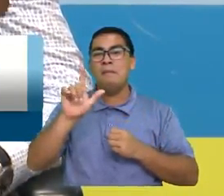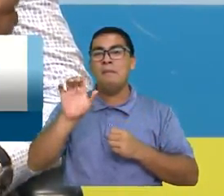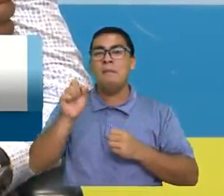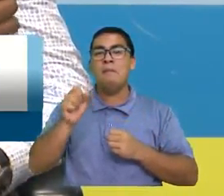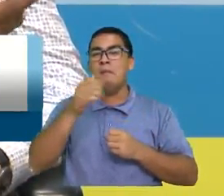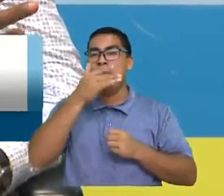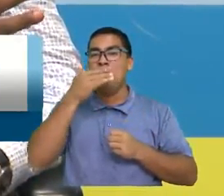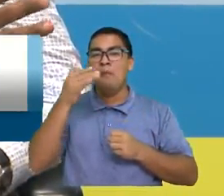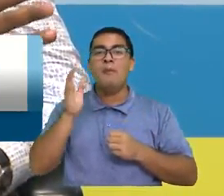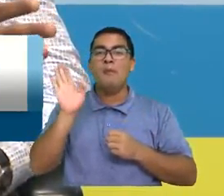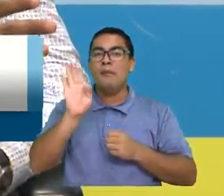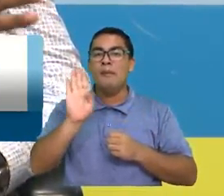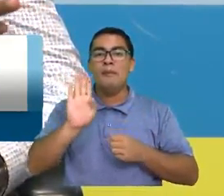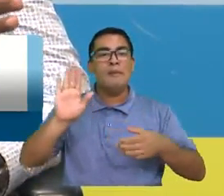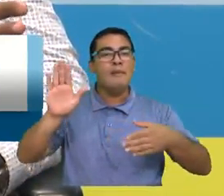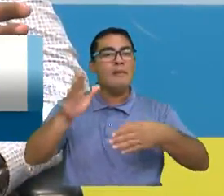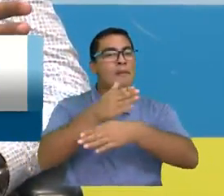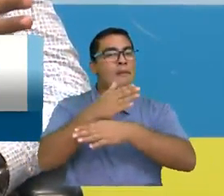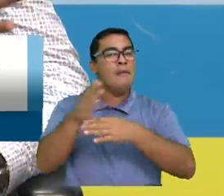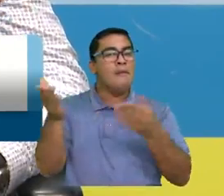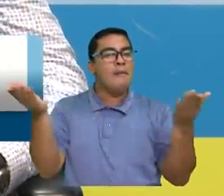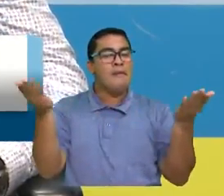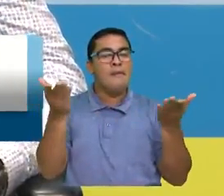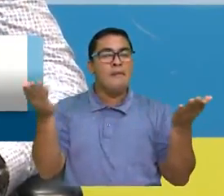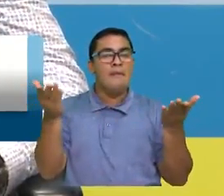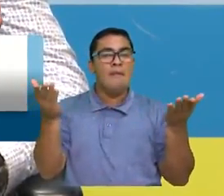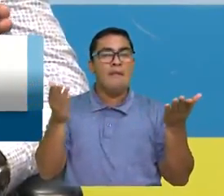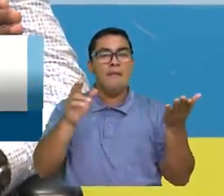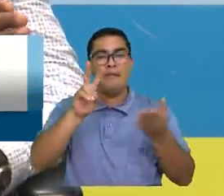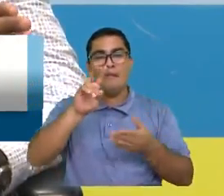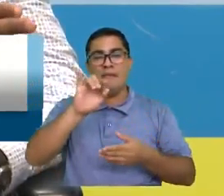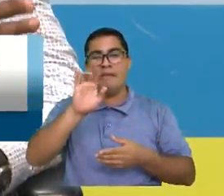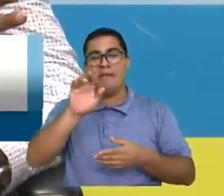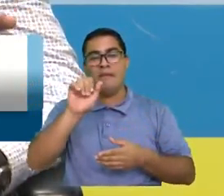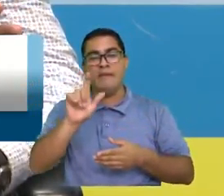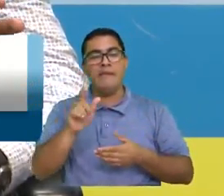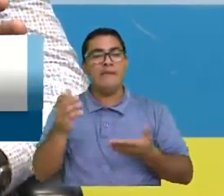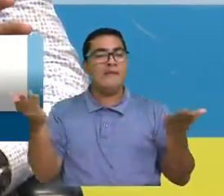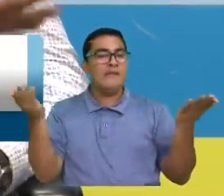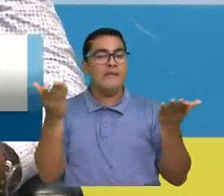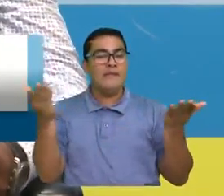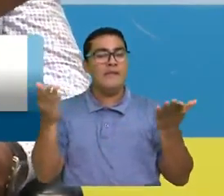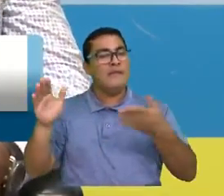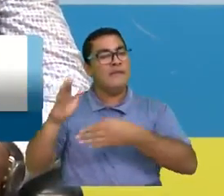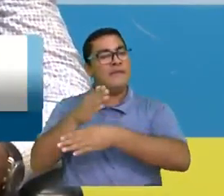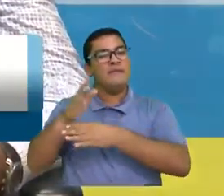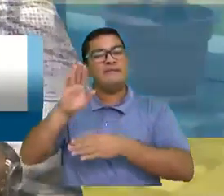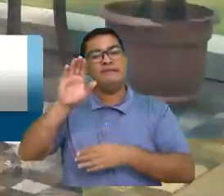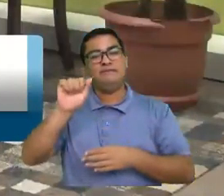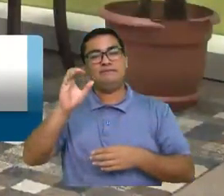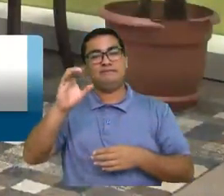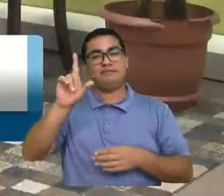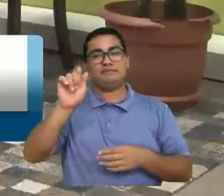Y decía la diferencia entre un proceso viral y un proceso bacteriano. Así es. En el caso de